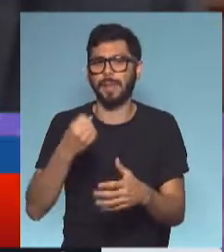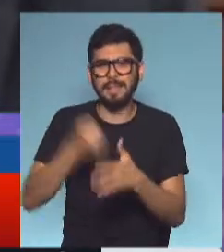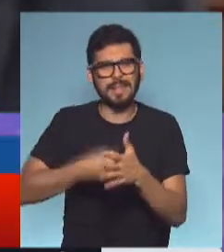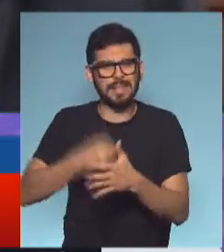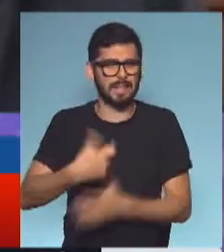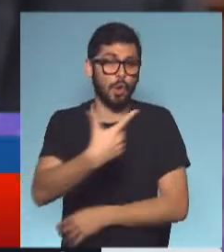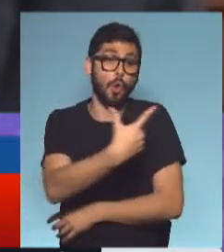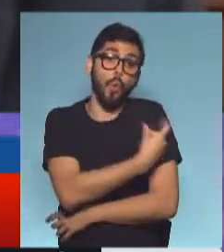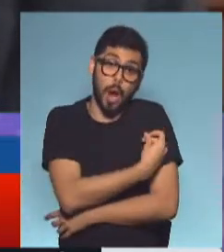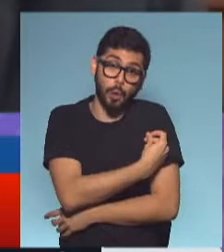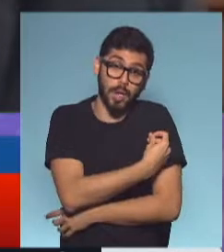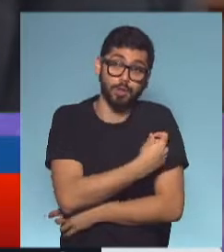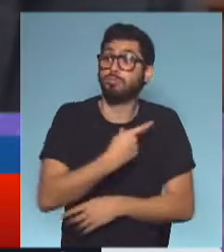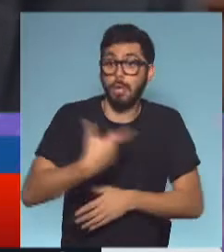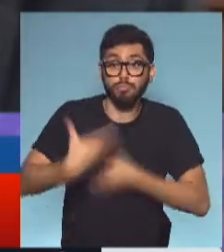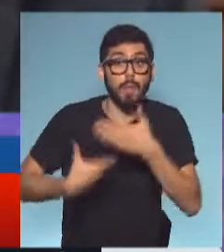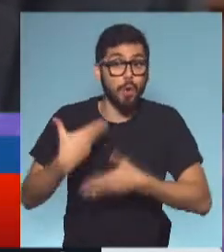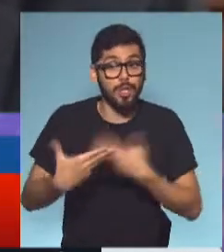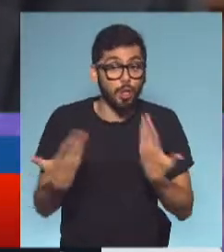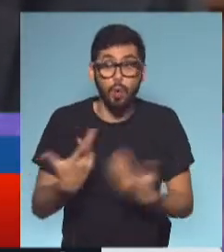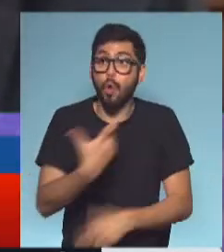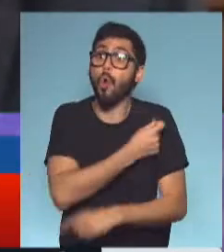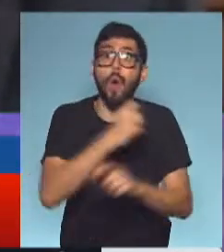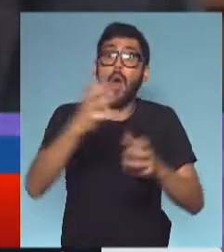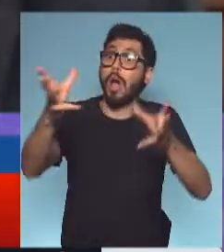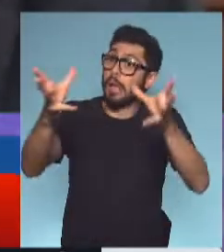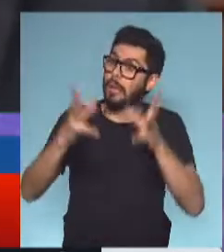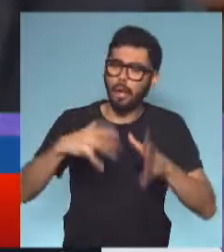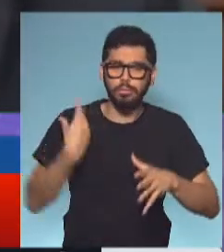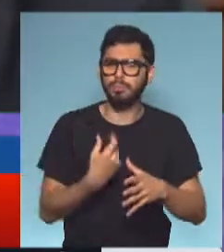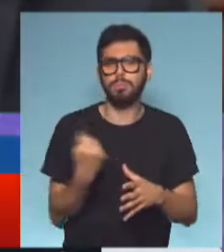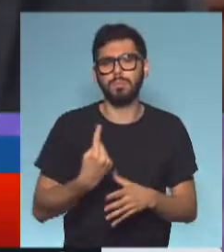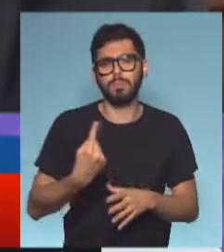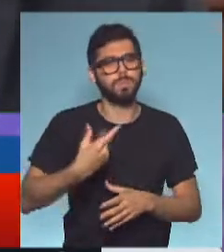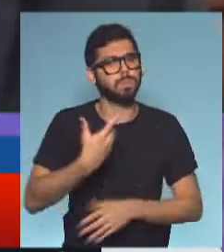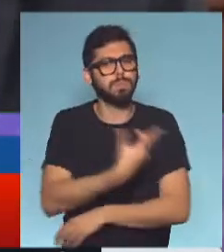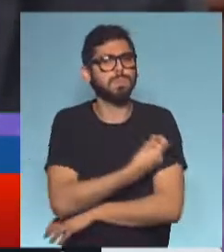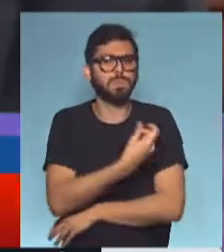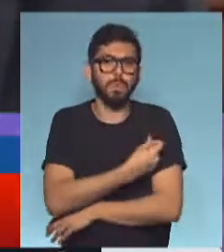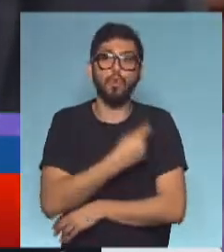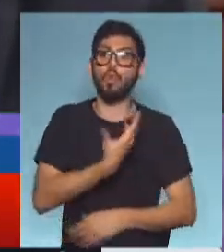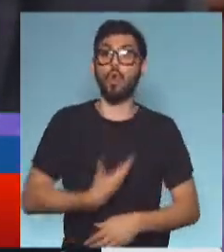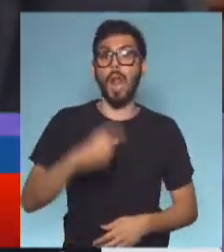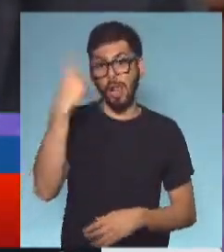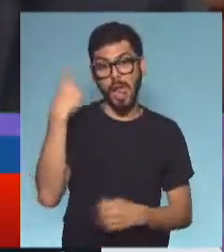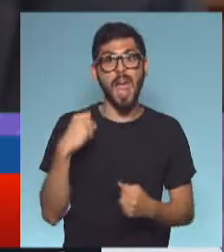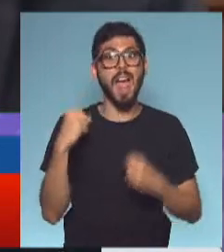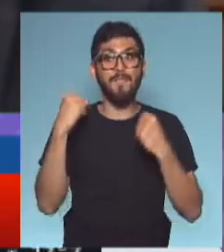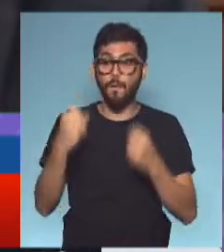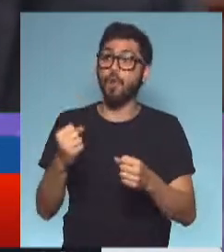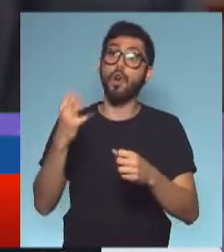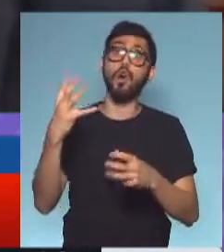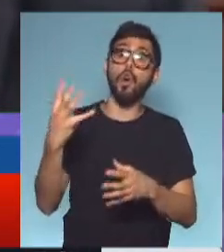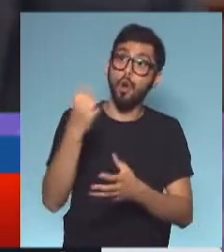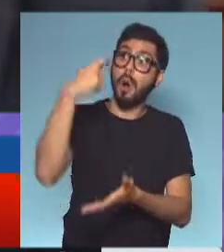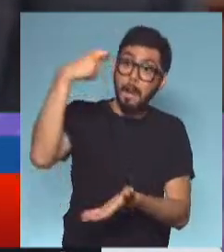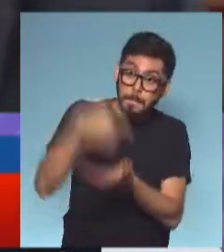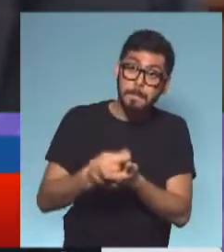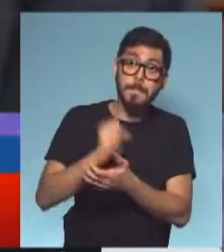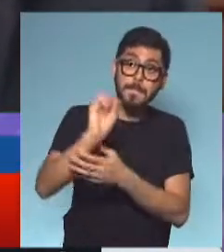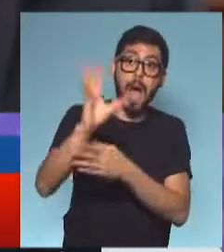plan de vacunación, cosa que estamos haciendo con todas las vacunas que llegan al país y que el gobierno nacional con un tremendo esfuerzo las consigue, las paga y